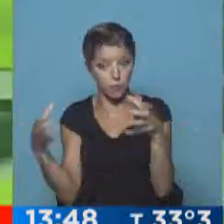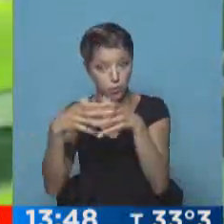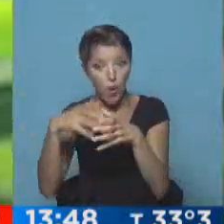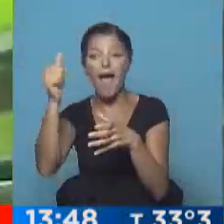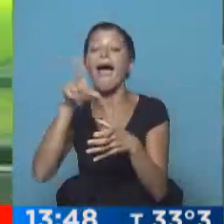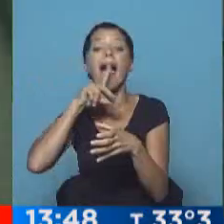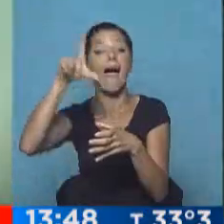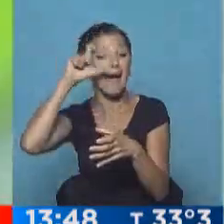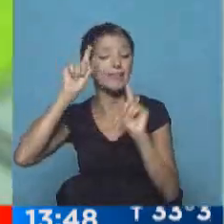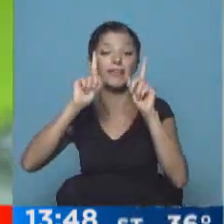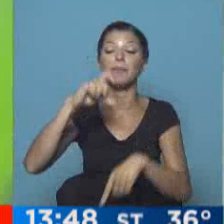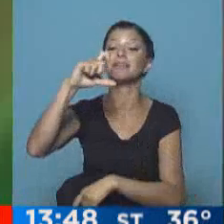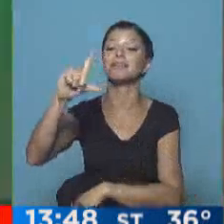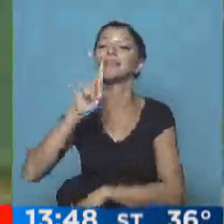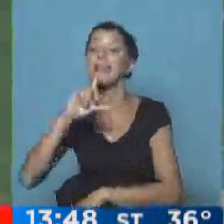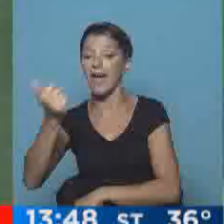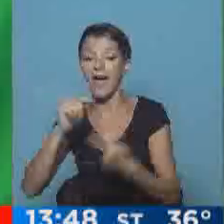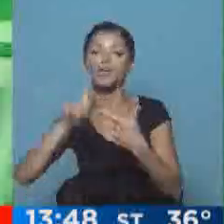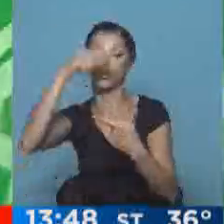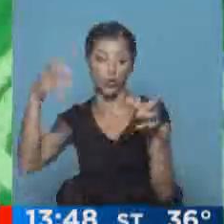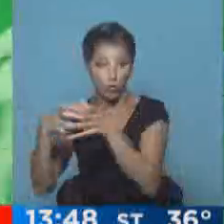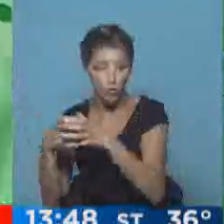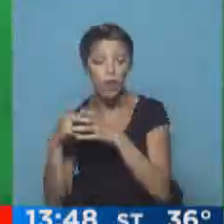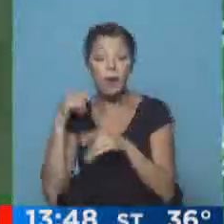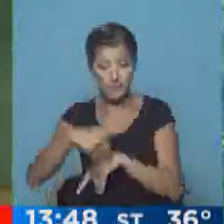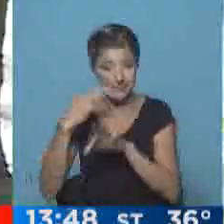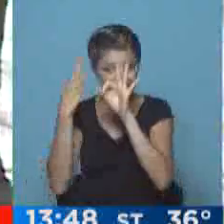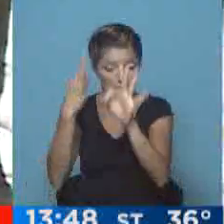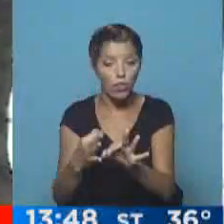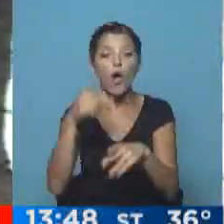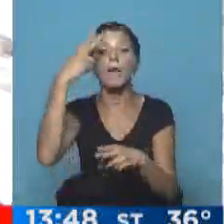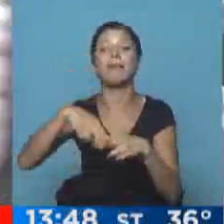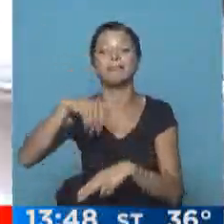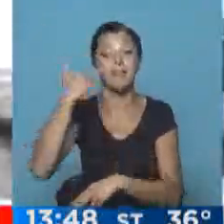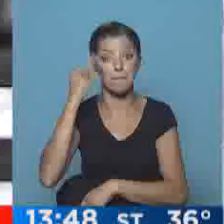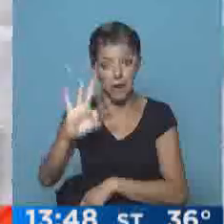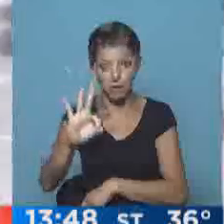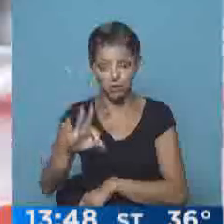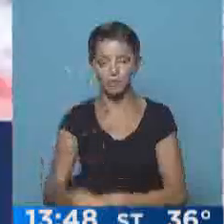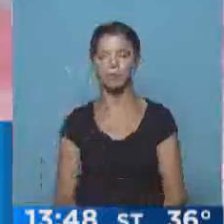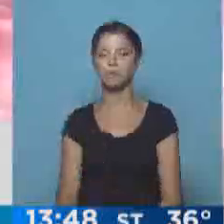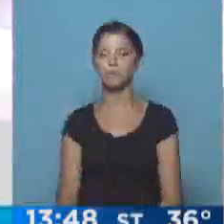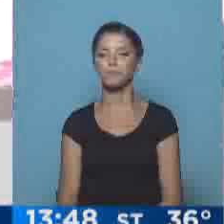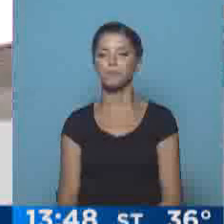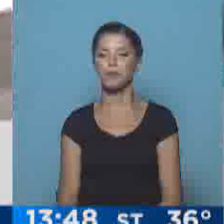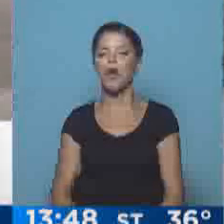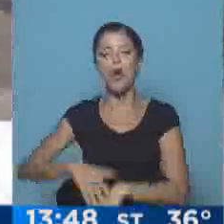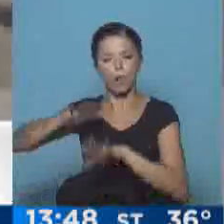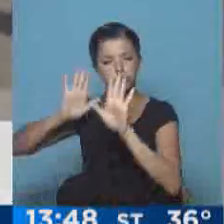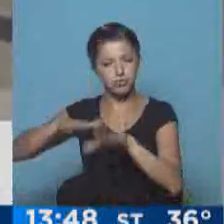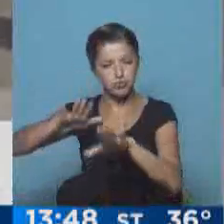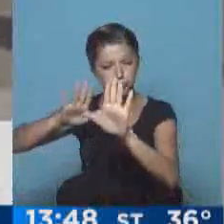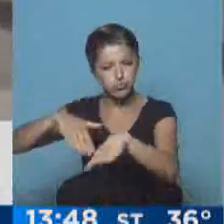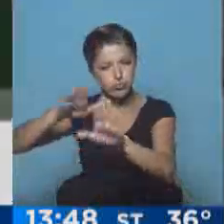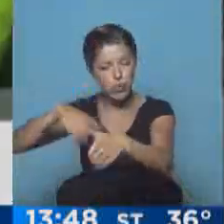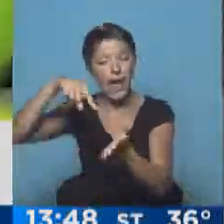y también en la CTA, además de otras entidades, a la Plaza de Mayo. Una gran movilización por el centro de la ciudad de Buenos Aires. Esta